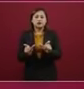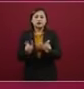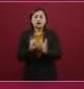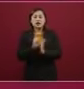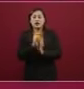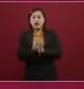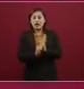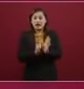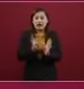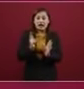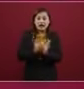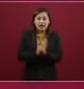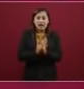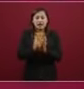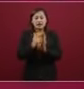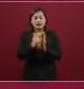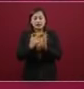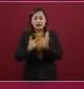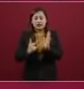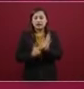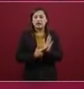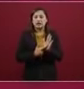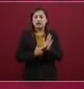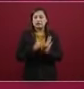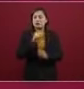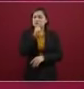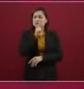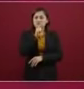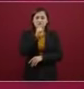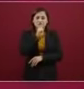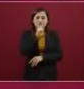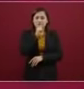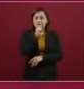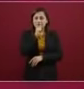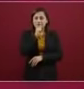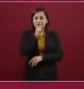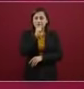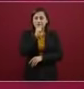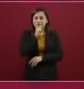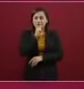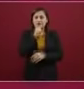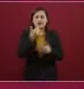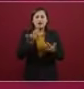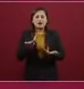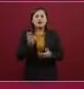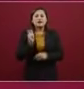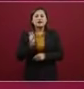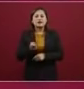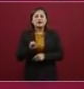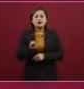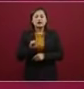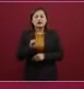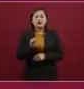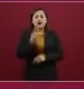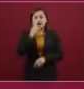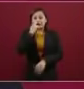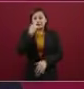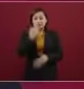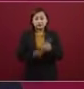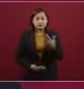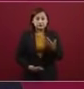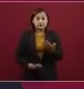leyes reglamentarias. Consecuentemente, no solo no es una irresponsabilidad, es